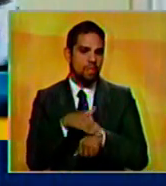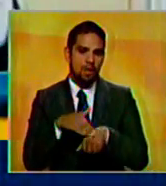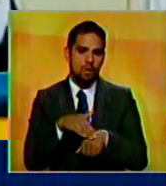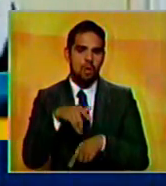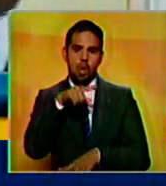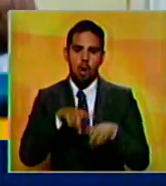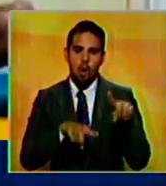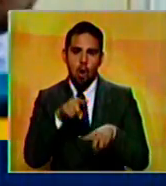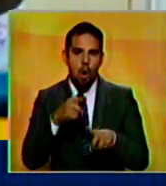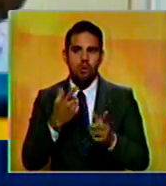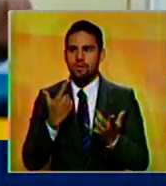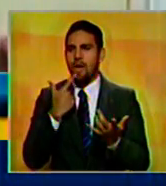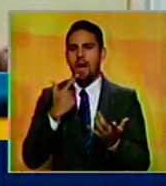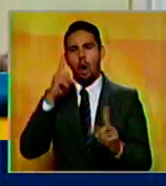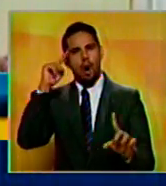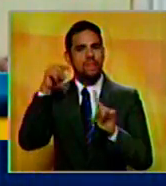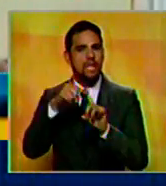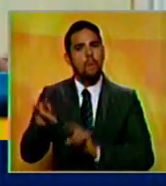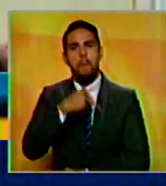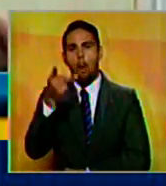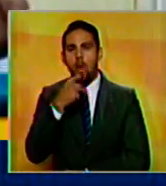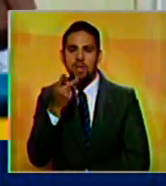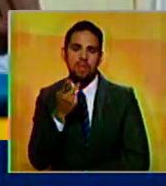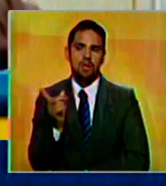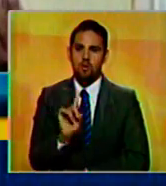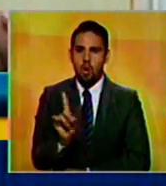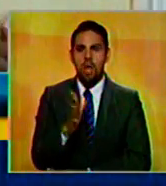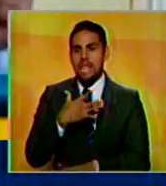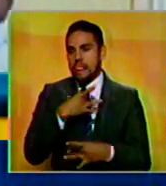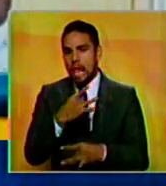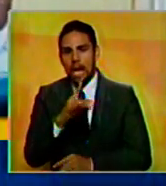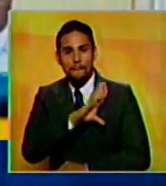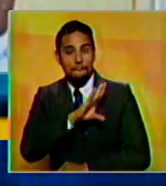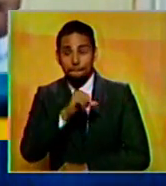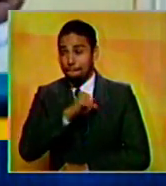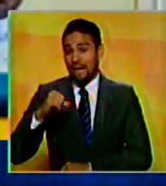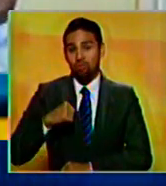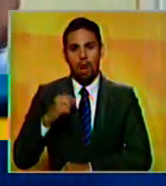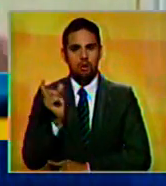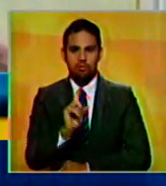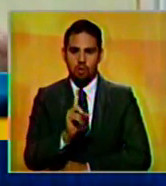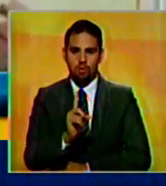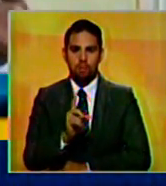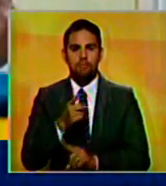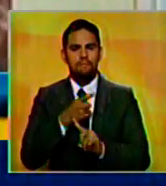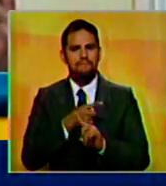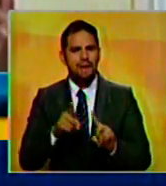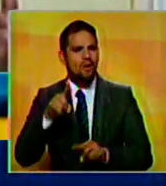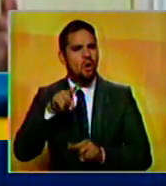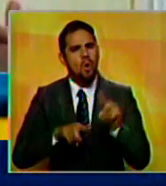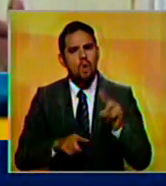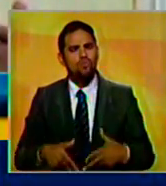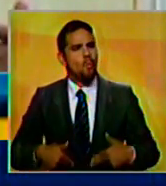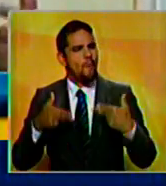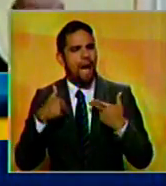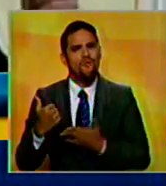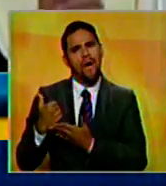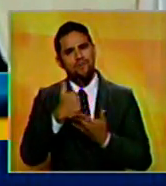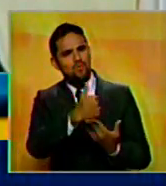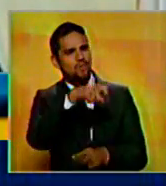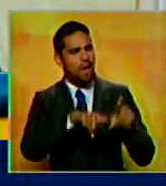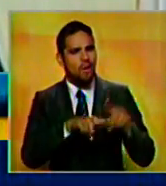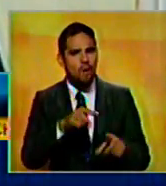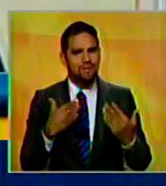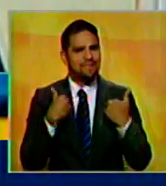fines electorales, políticos, ni intereses personales, algo que es humanitario, algo que es una cuestión de